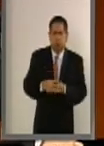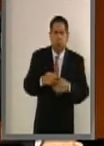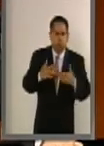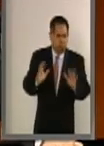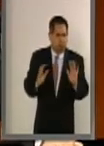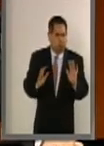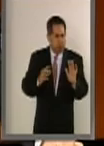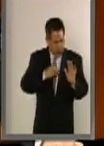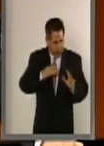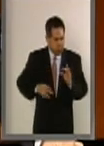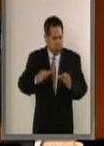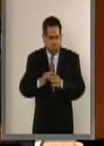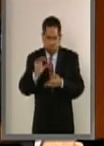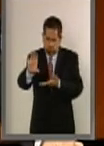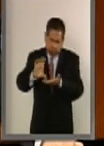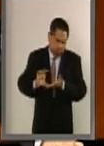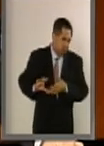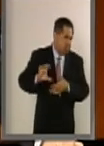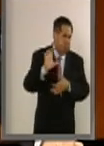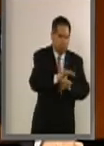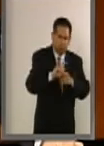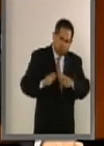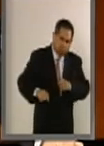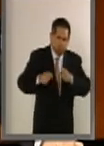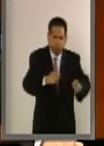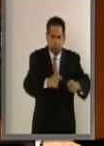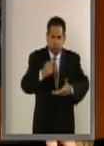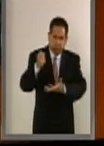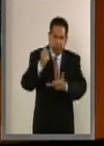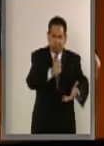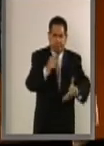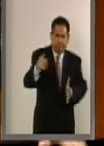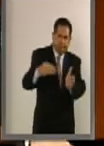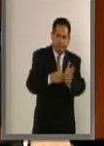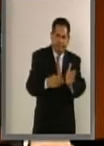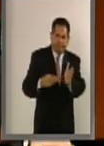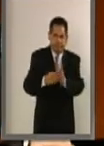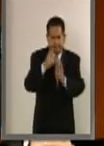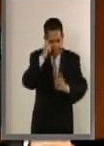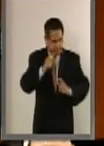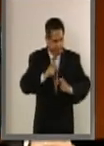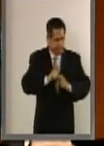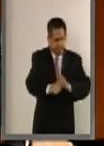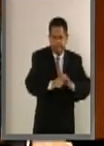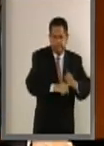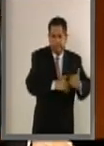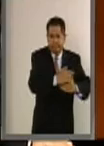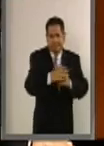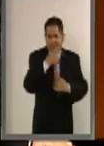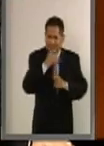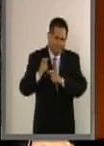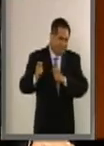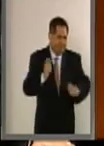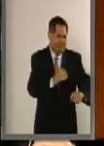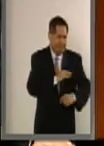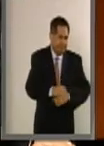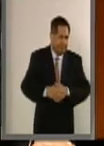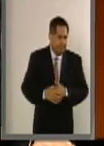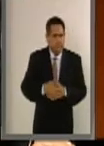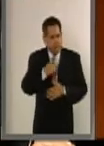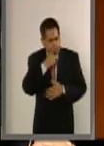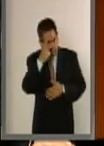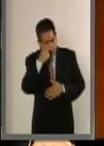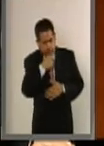cumplieron con esta oportunidad de otorgar una bolsa de 1,000 millones que pudiera ser efectiva de manera inmediata, y decirle a